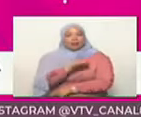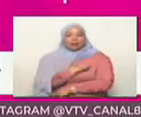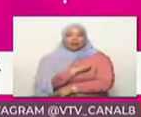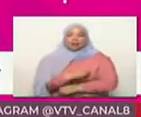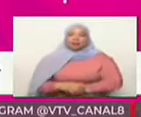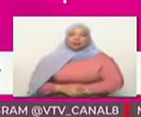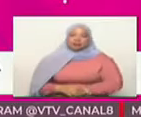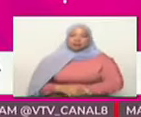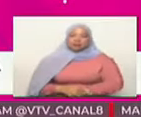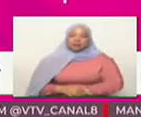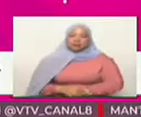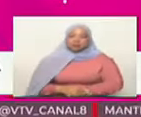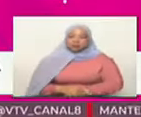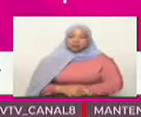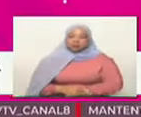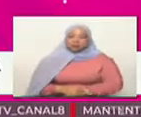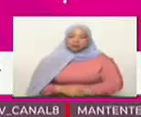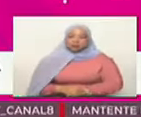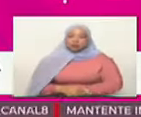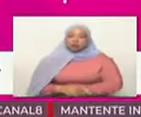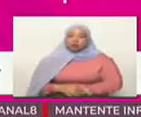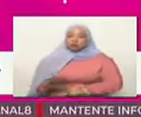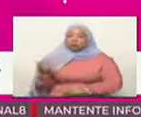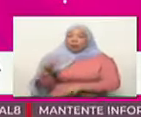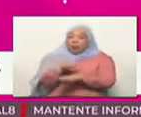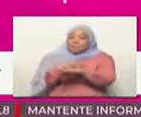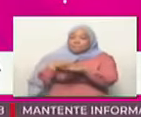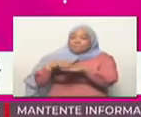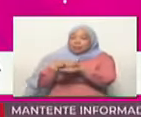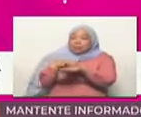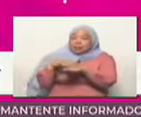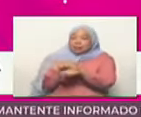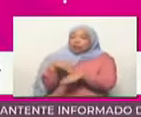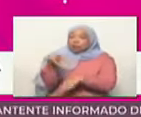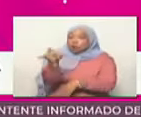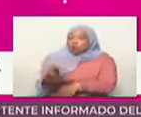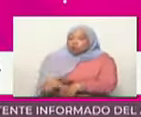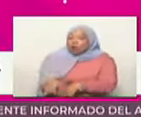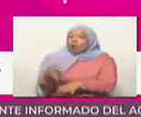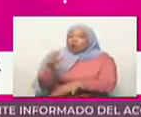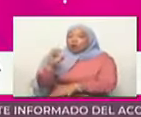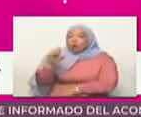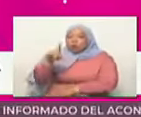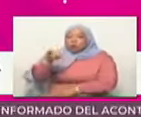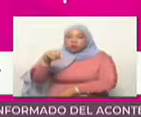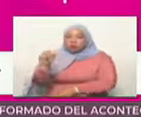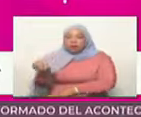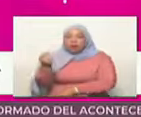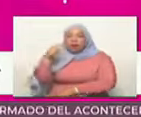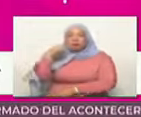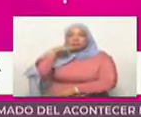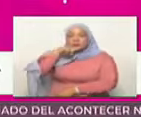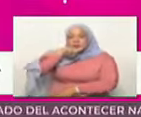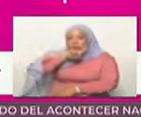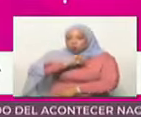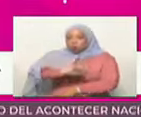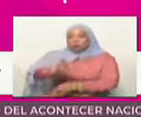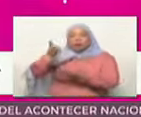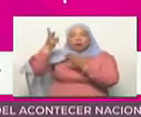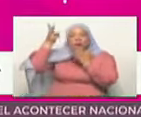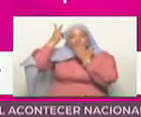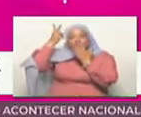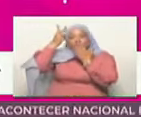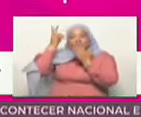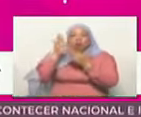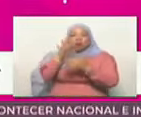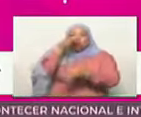Y el ministro Josué Lorca, presidente, en el marco del mes de la resistencia indígena, nos ha dado una muy